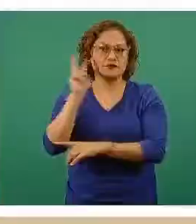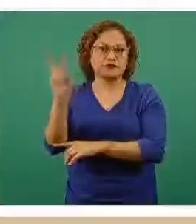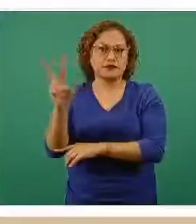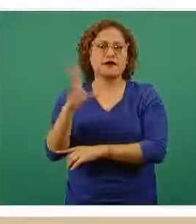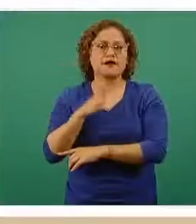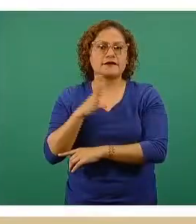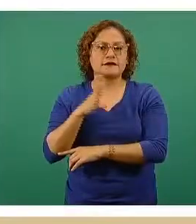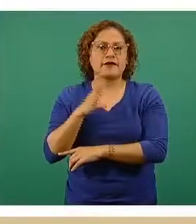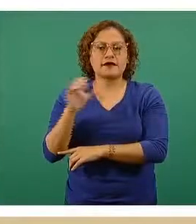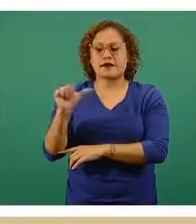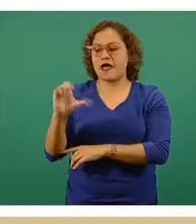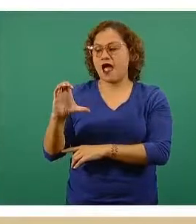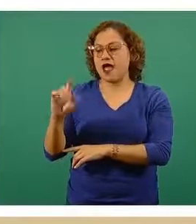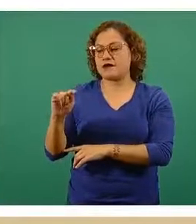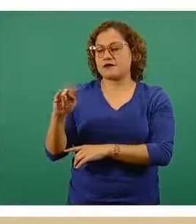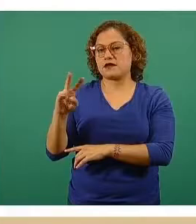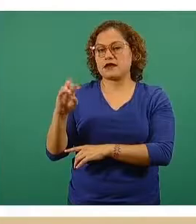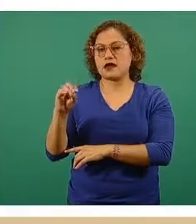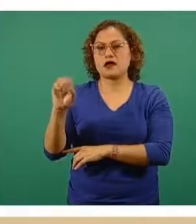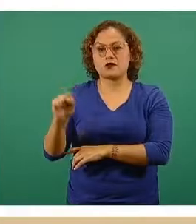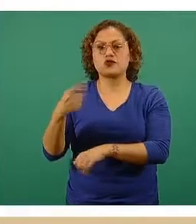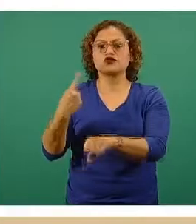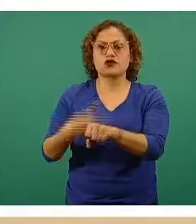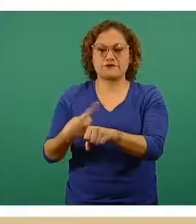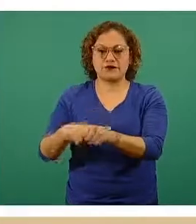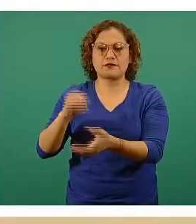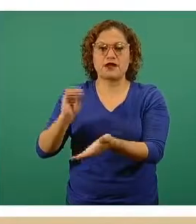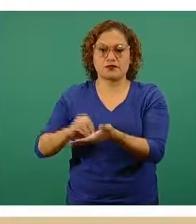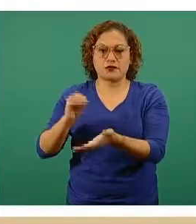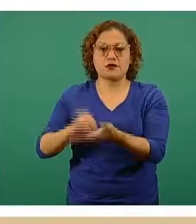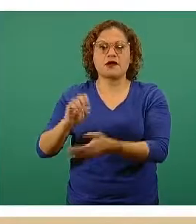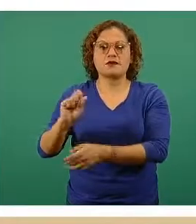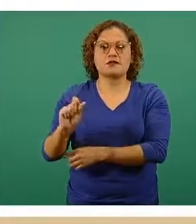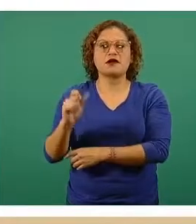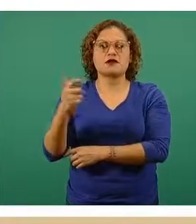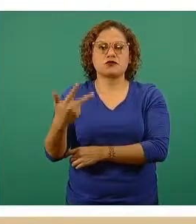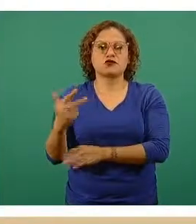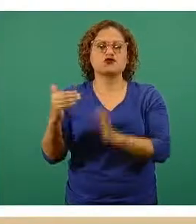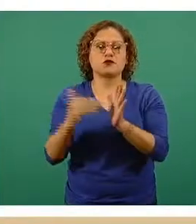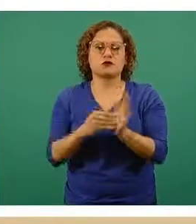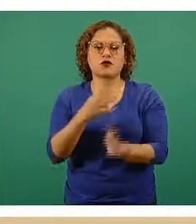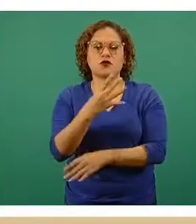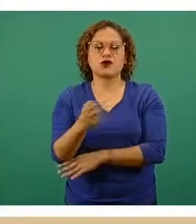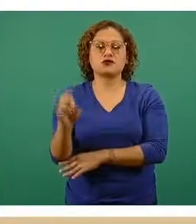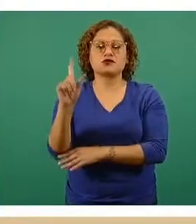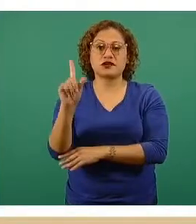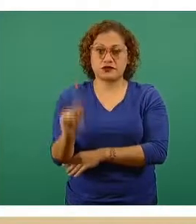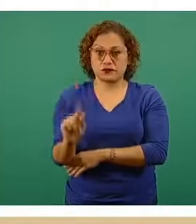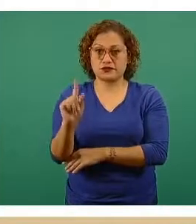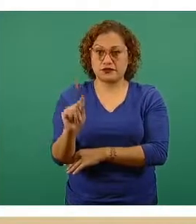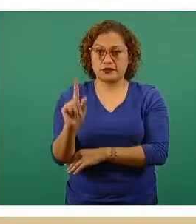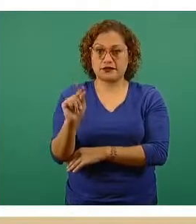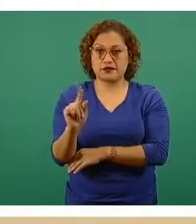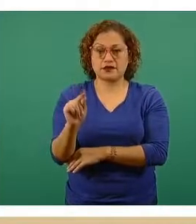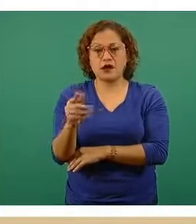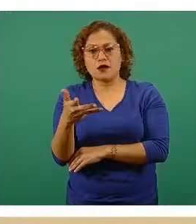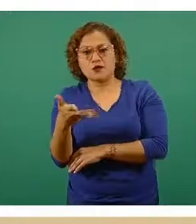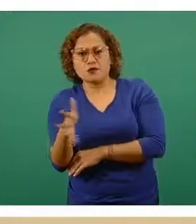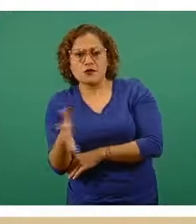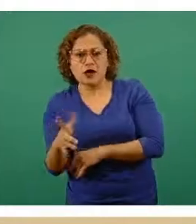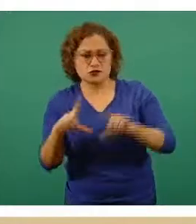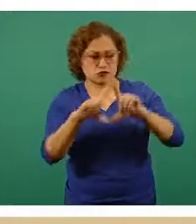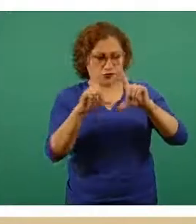casos activos estimados. Para el día de hoy tenemos 28.470 casos activos estimados, lo que representa